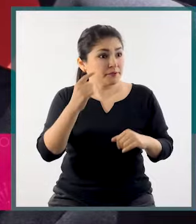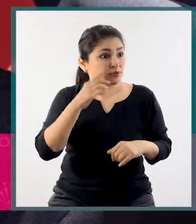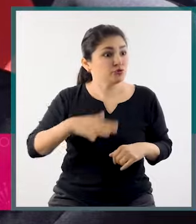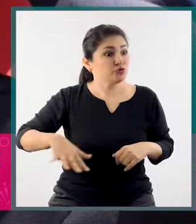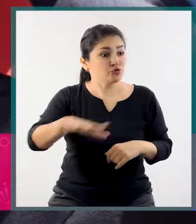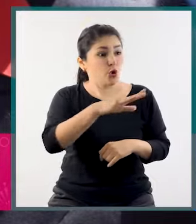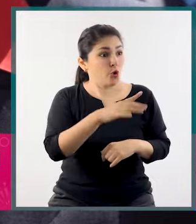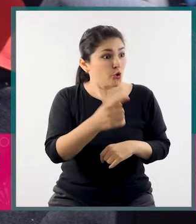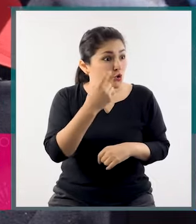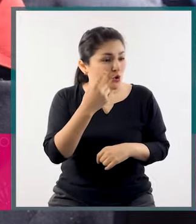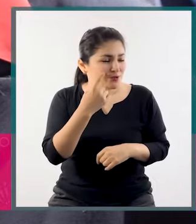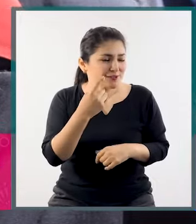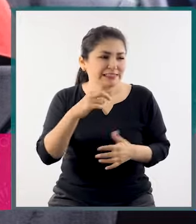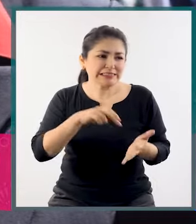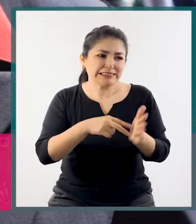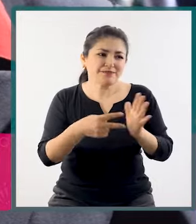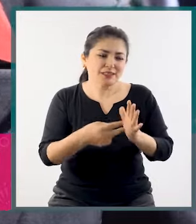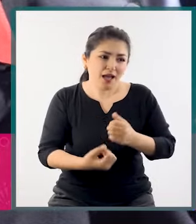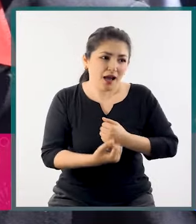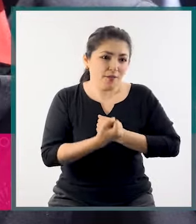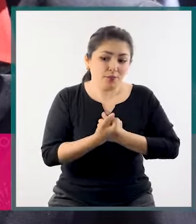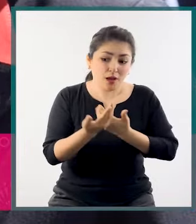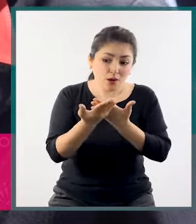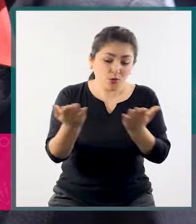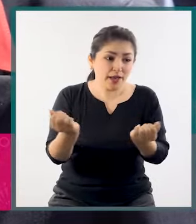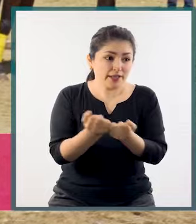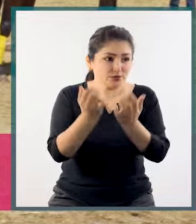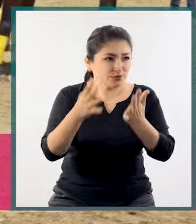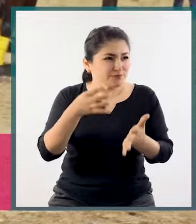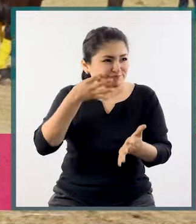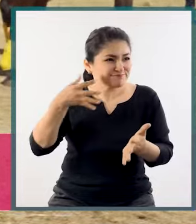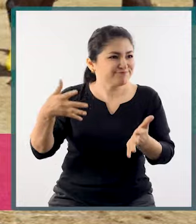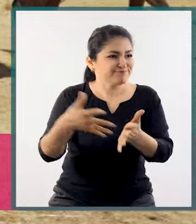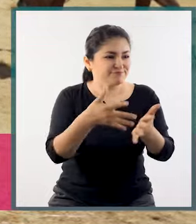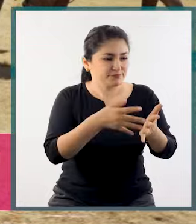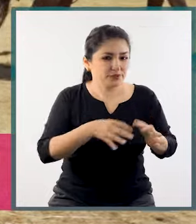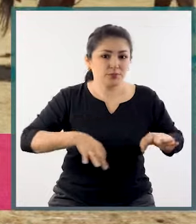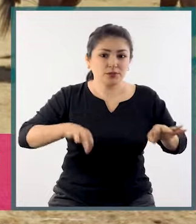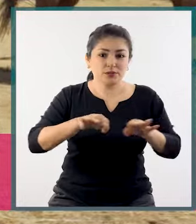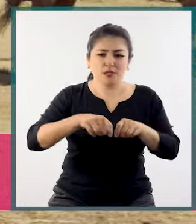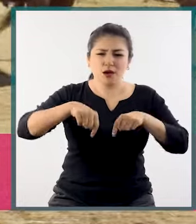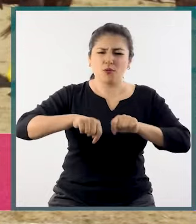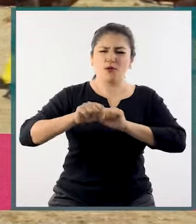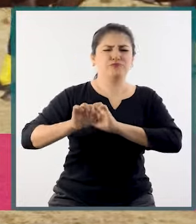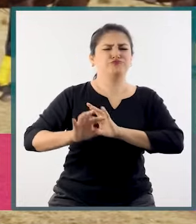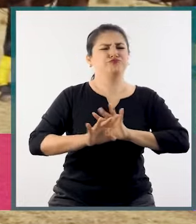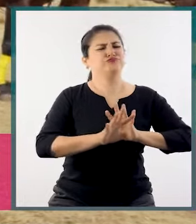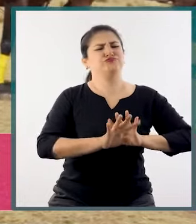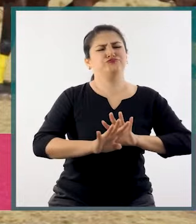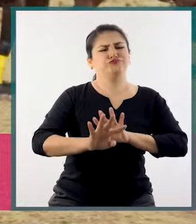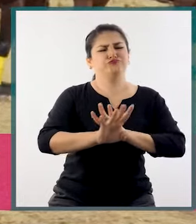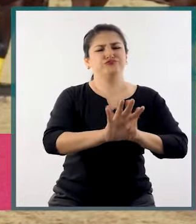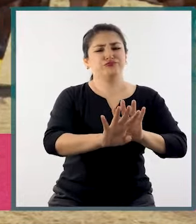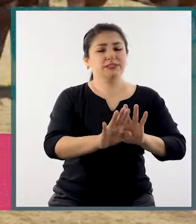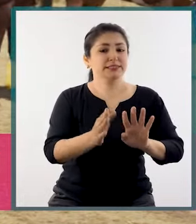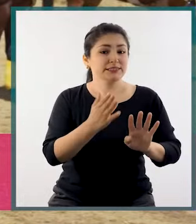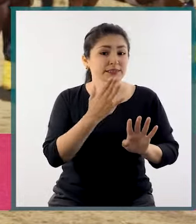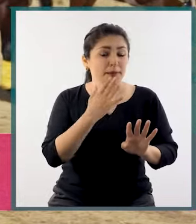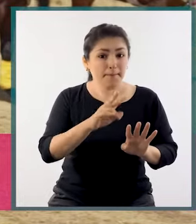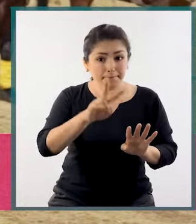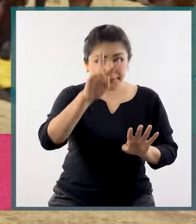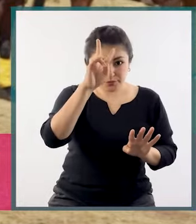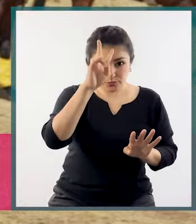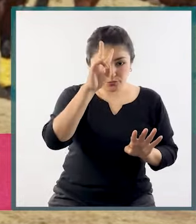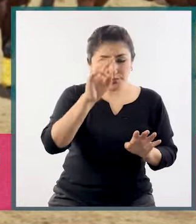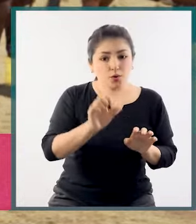que se conoce, si no, no. He ahí mis estudiantes hoy en día lo están viviendo. Para este desfile por el bicentenario de la batalla de Junín, no solamente vienen delegaciones